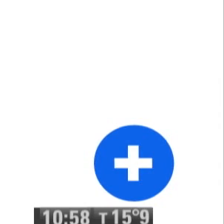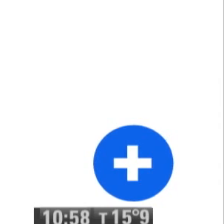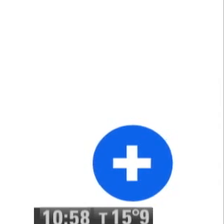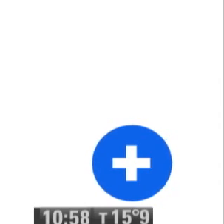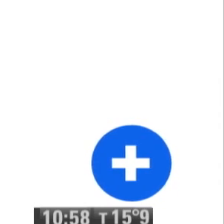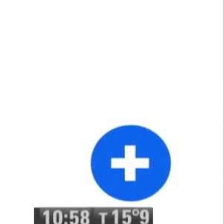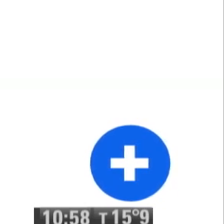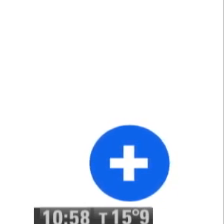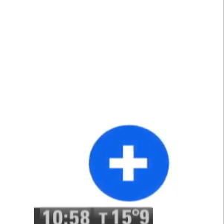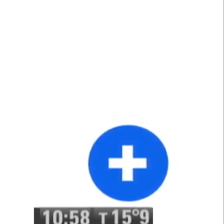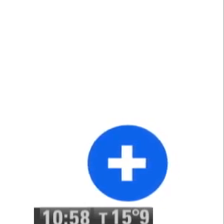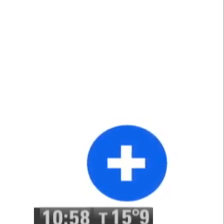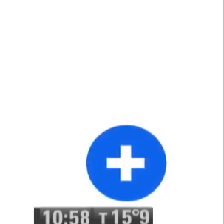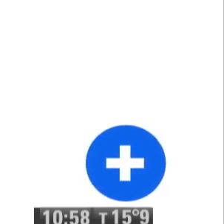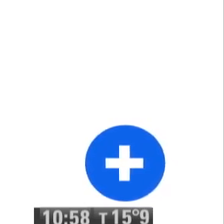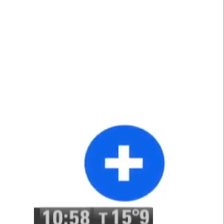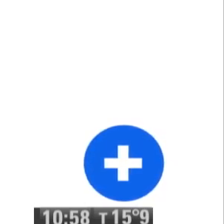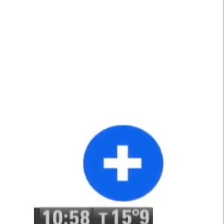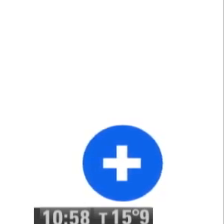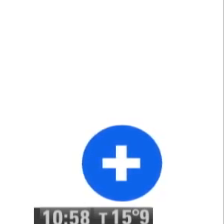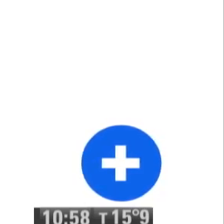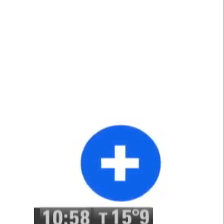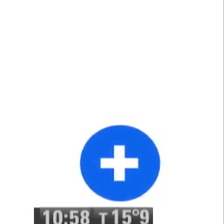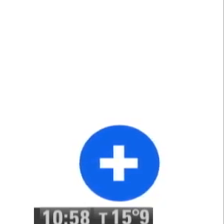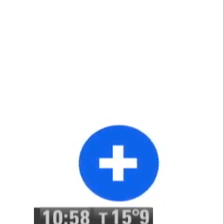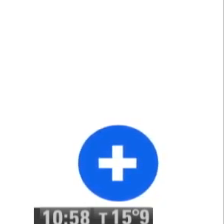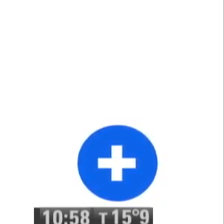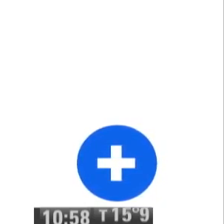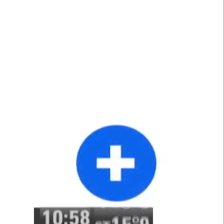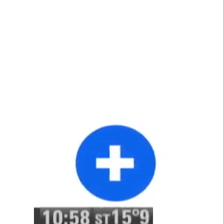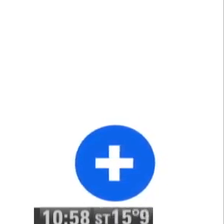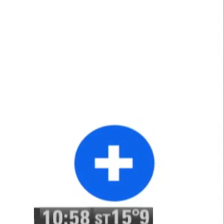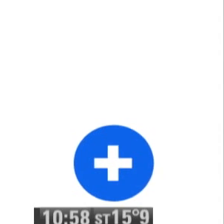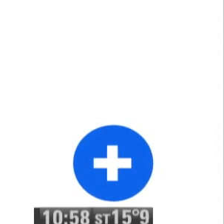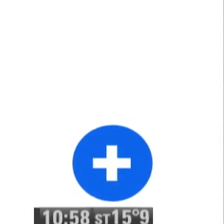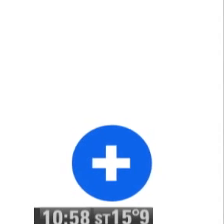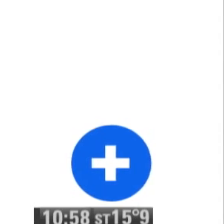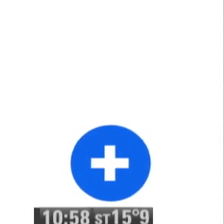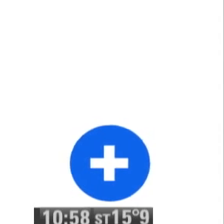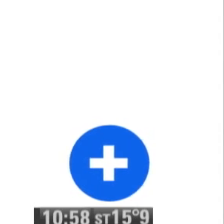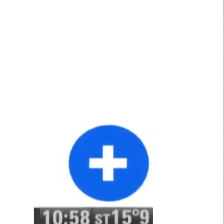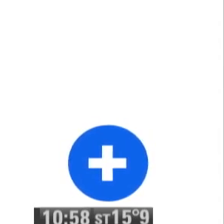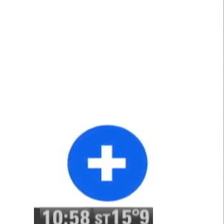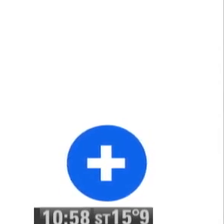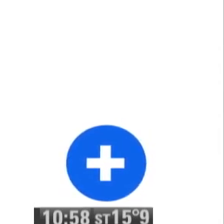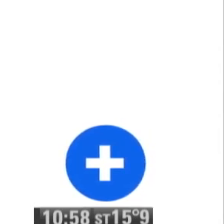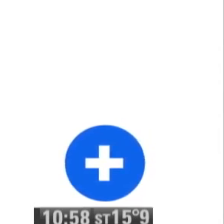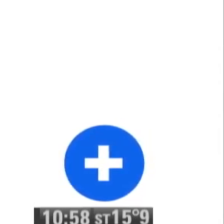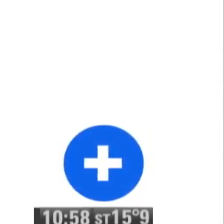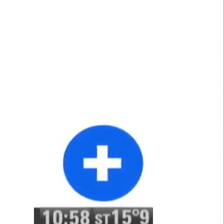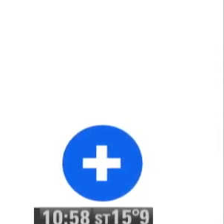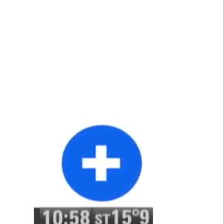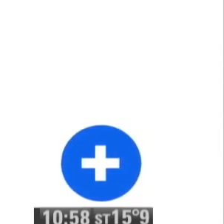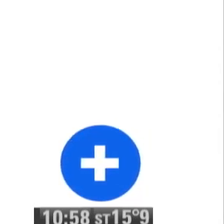y para los alumnos de segundo y tercer grado de 16 a 18 en pakapaka vas a encontrar el contenido de cuarto y quinto